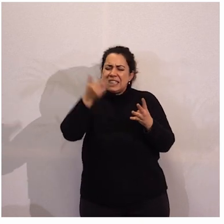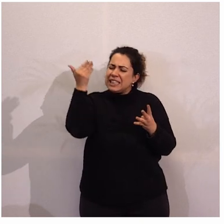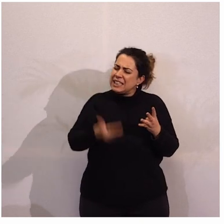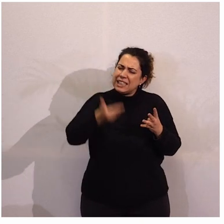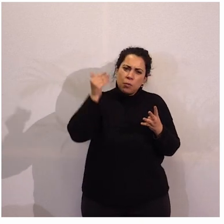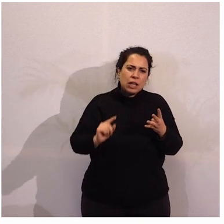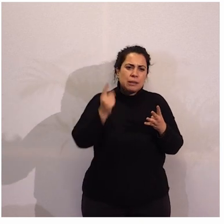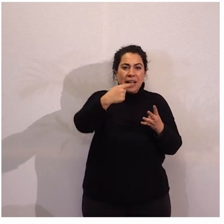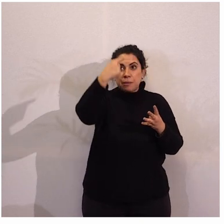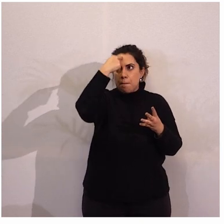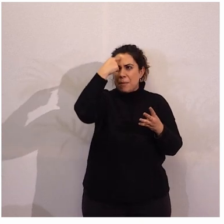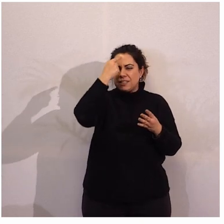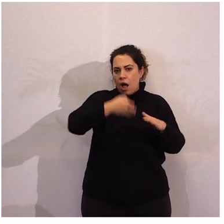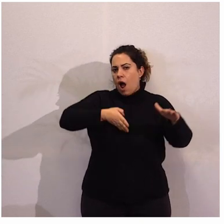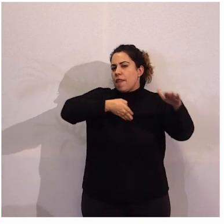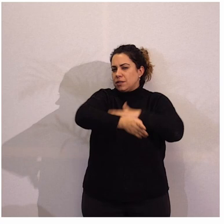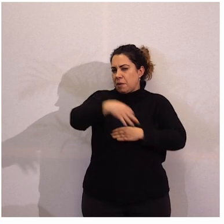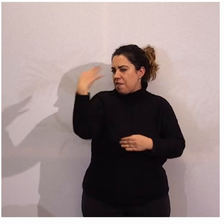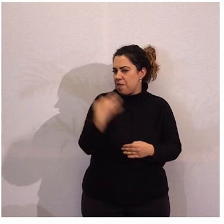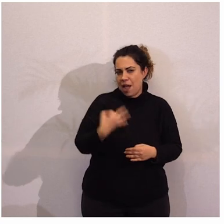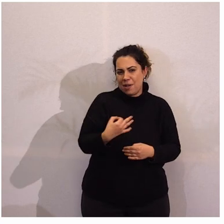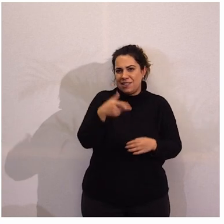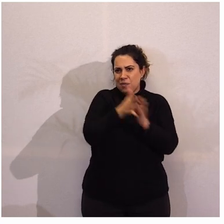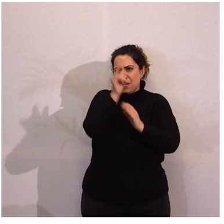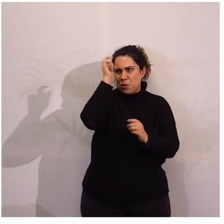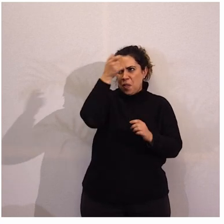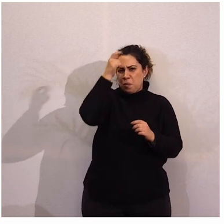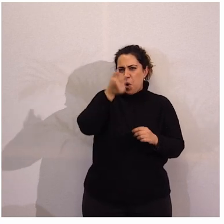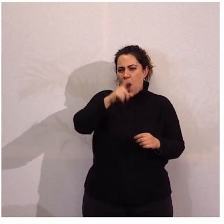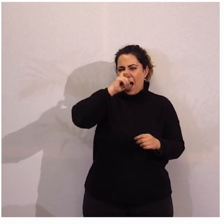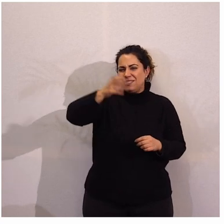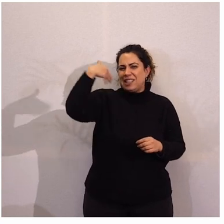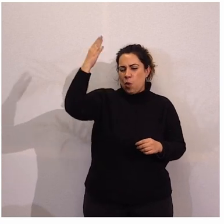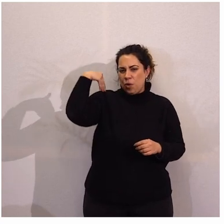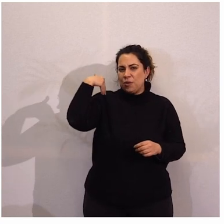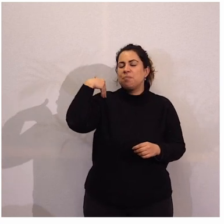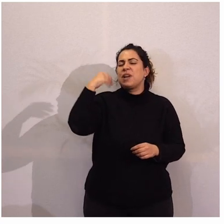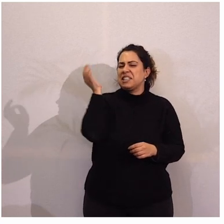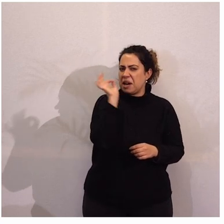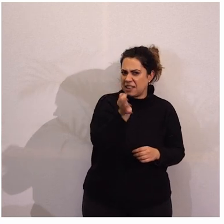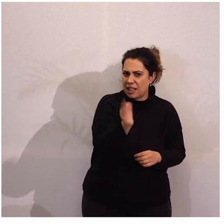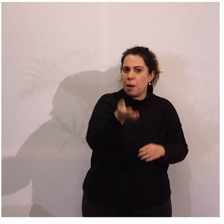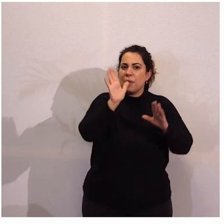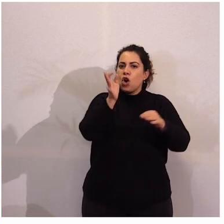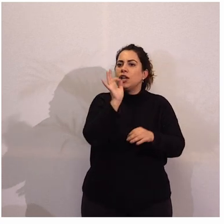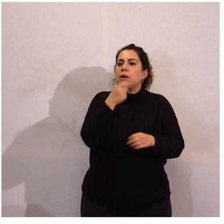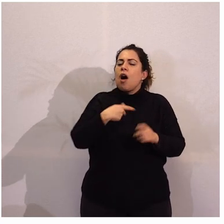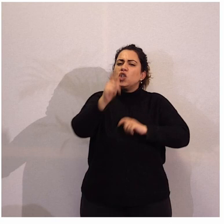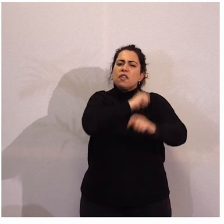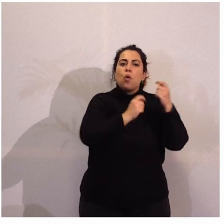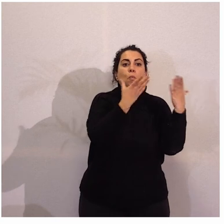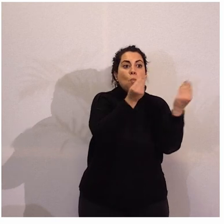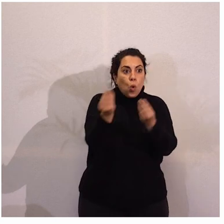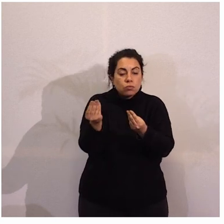todo, la mental. Que, bueno, es un concepto un poquito antiguo, pero es cierto que hay muchas